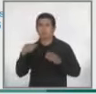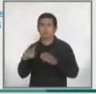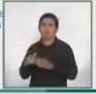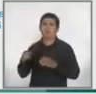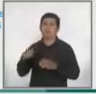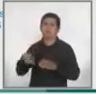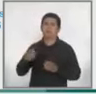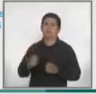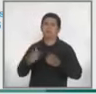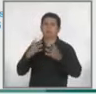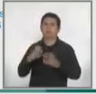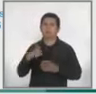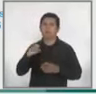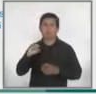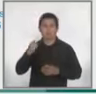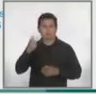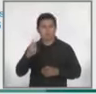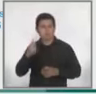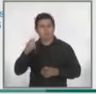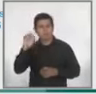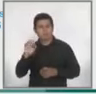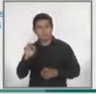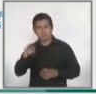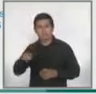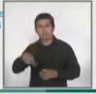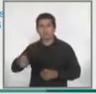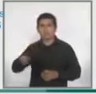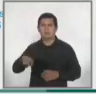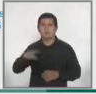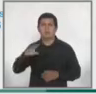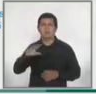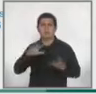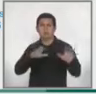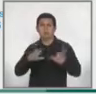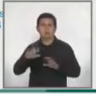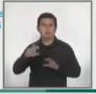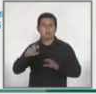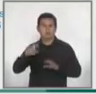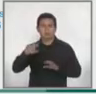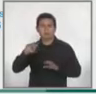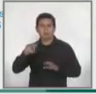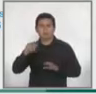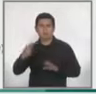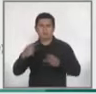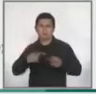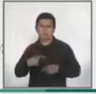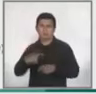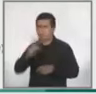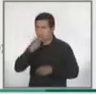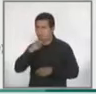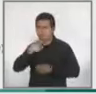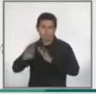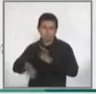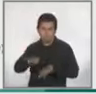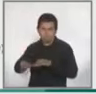tenemos la afectación del 66%, es decir, 887 casos.